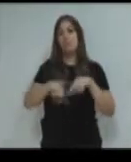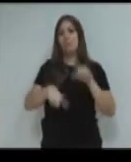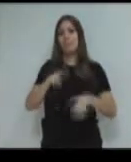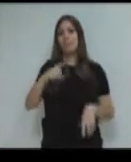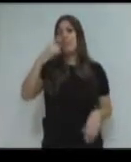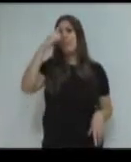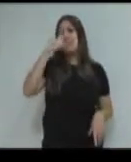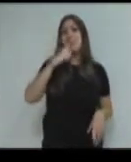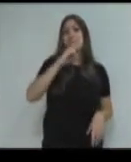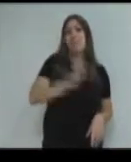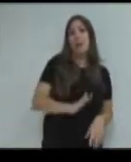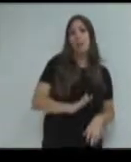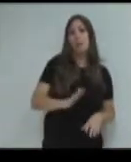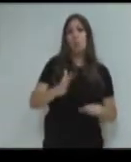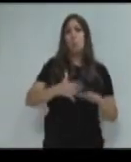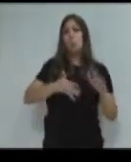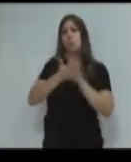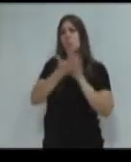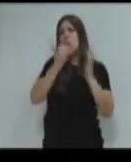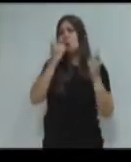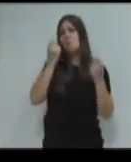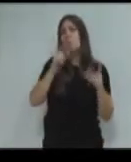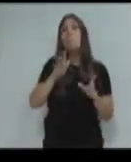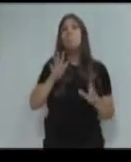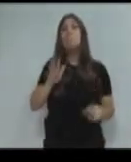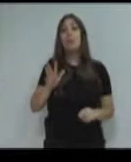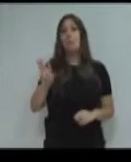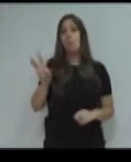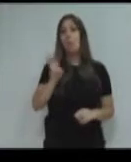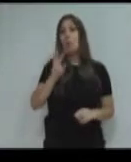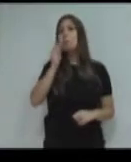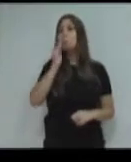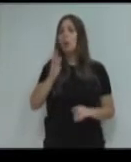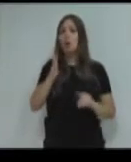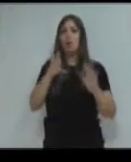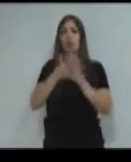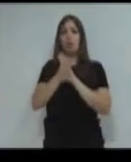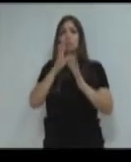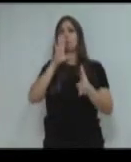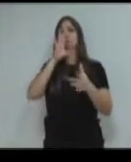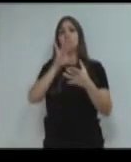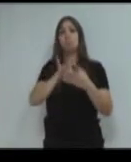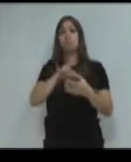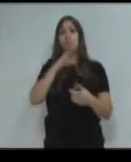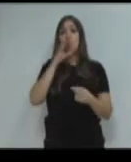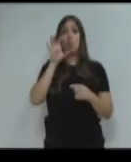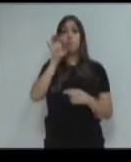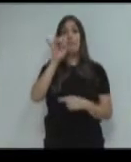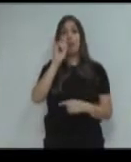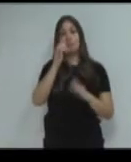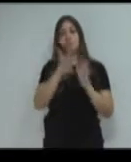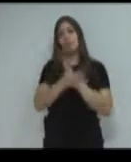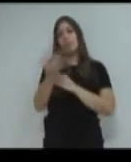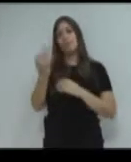lo mejor no hace falta describirla, pero en Word es mejor hacerlo porque como está ahí, hay que hacerlo.